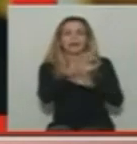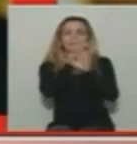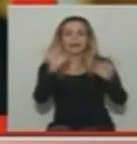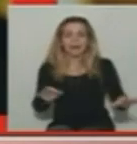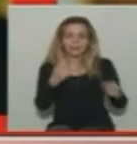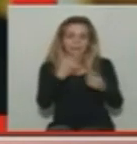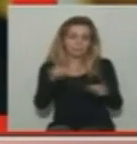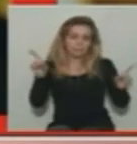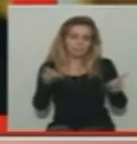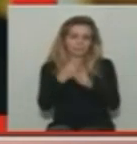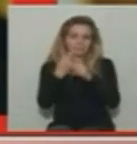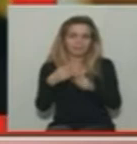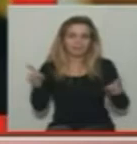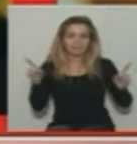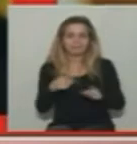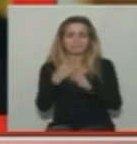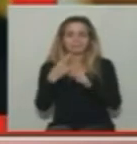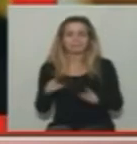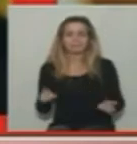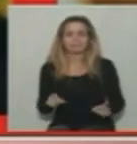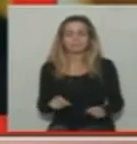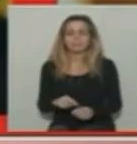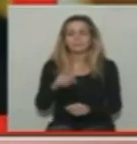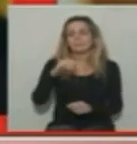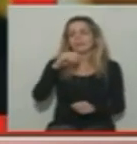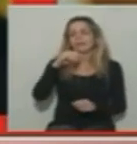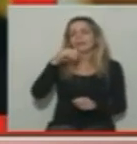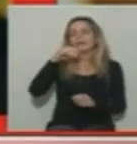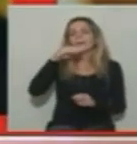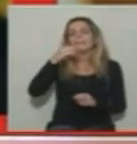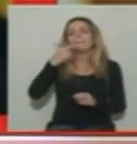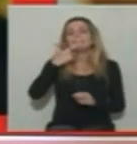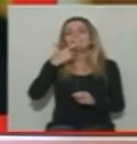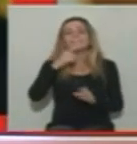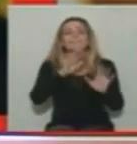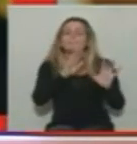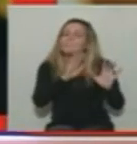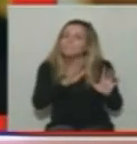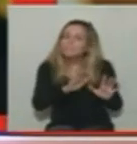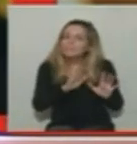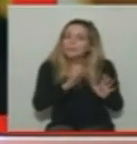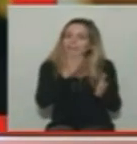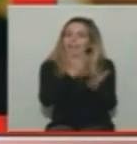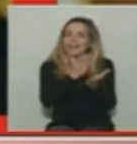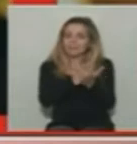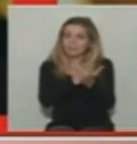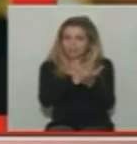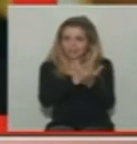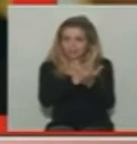negar, ¡eh! Y nadie lo puede negar. Masismo es más de lo mismo. Vos sos el límite, es ella, o